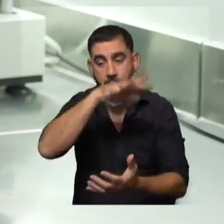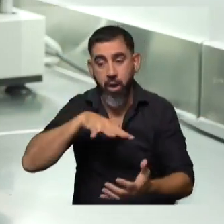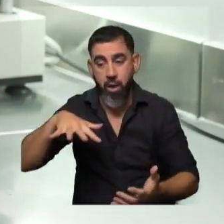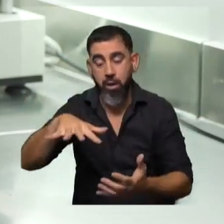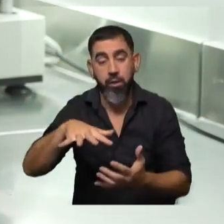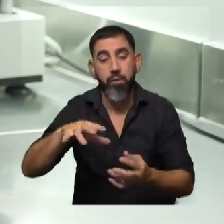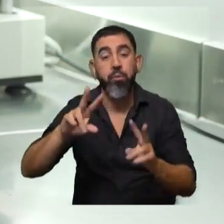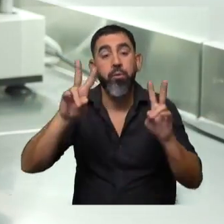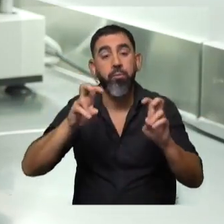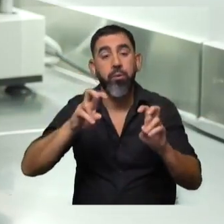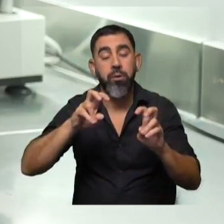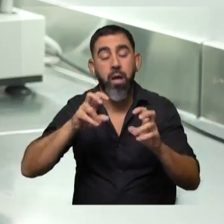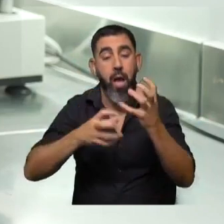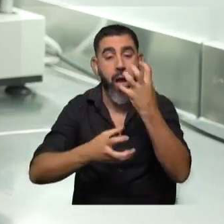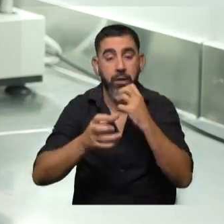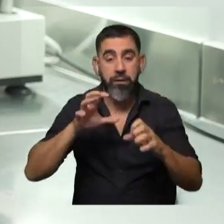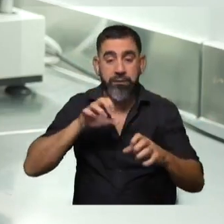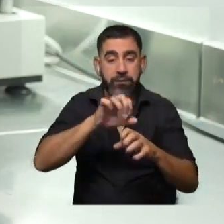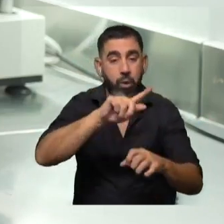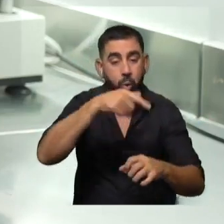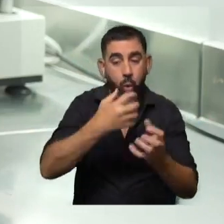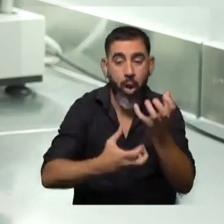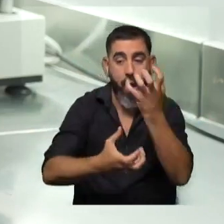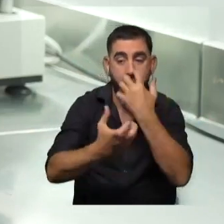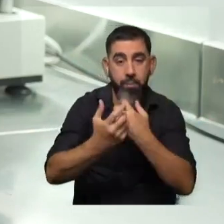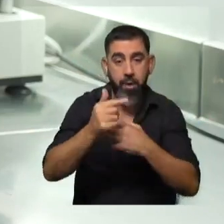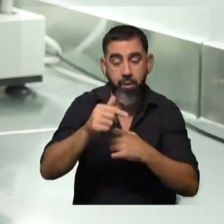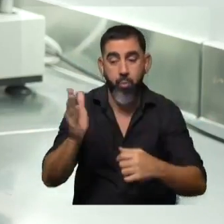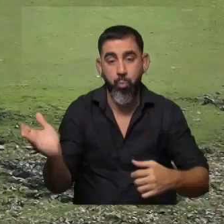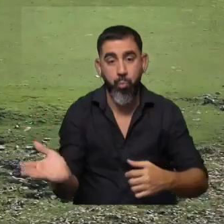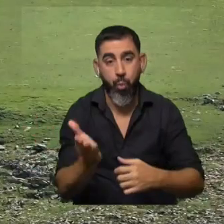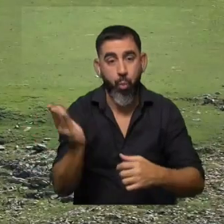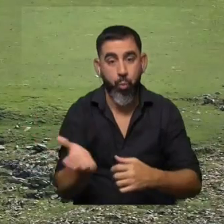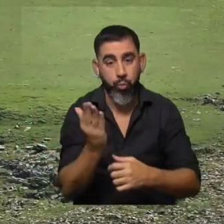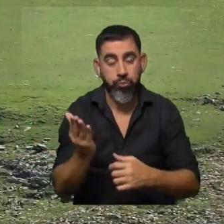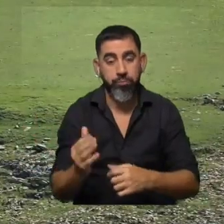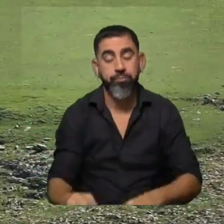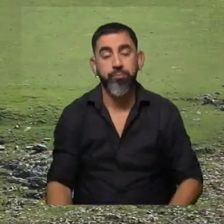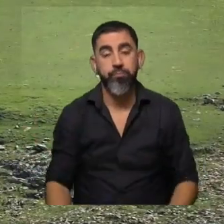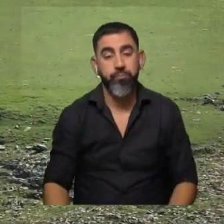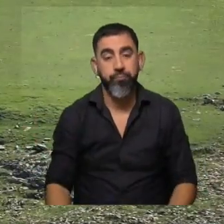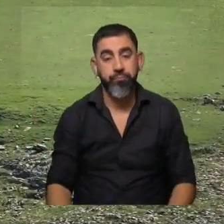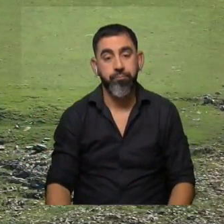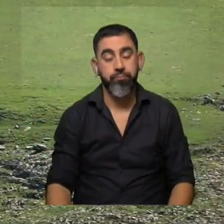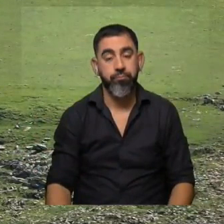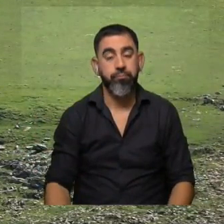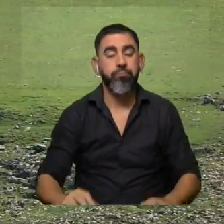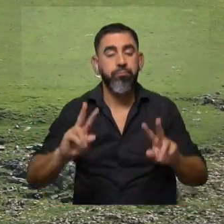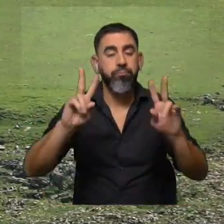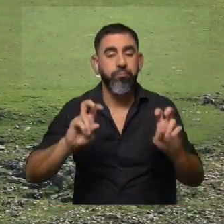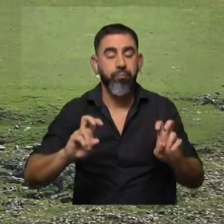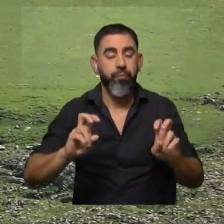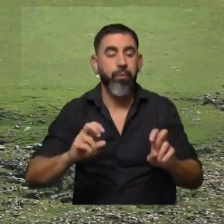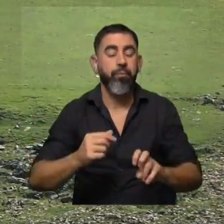de depredadores que atacan a sus especies productivas, ¿no? Y más allá de las cuestiones desde el punto de